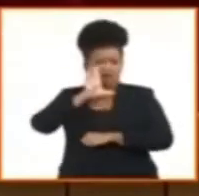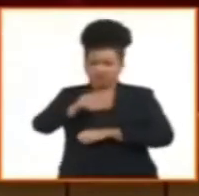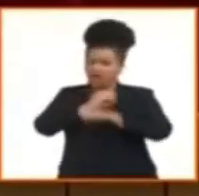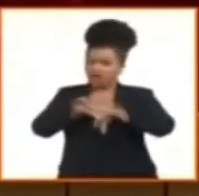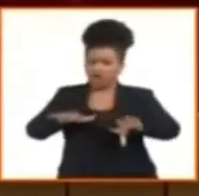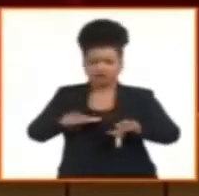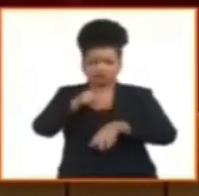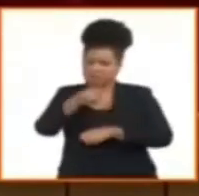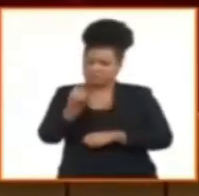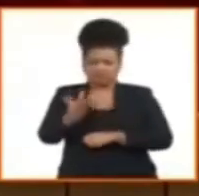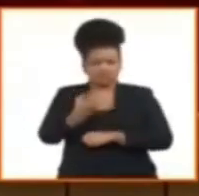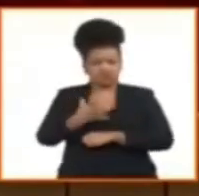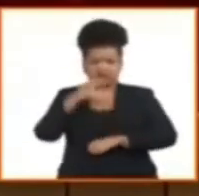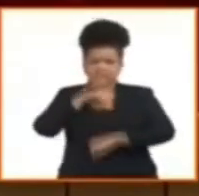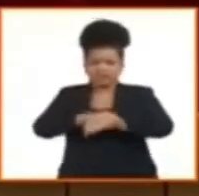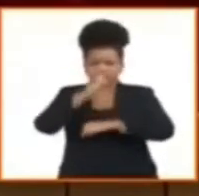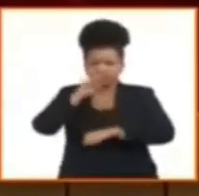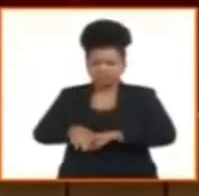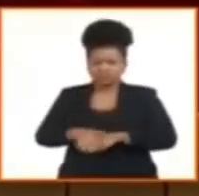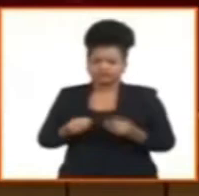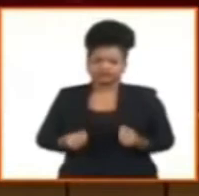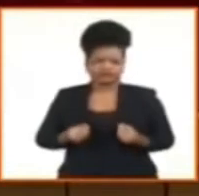y honradez. Entonces,